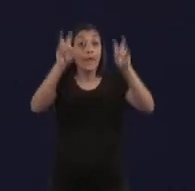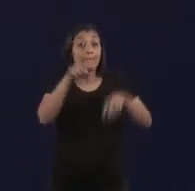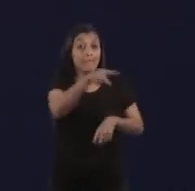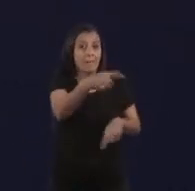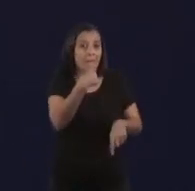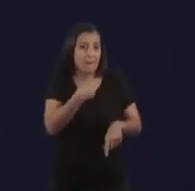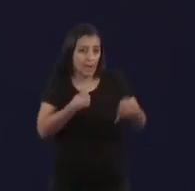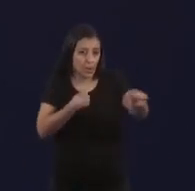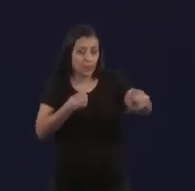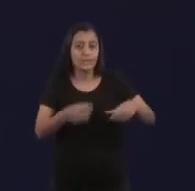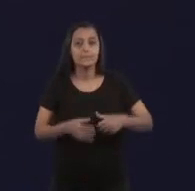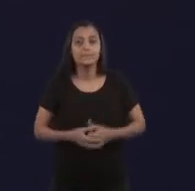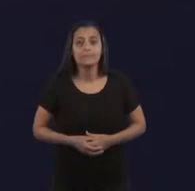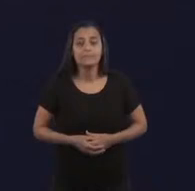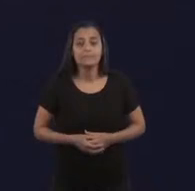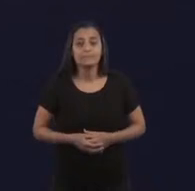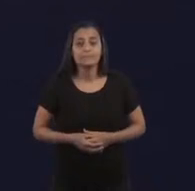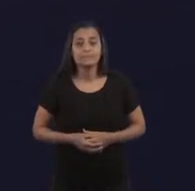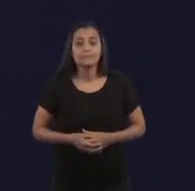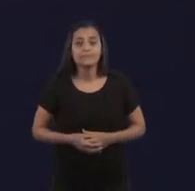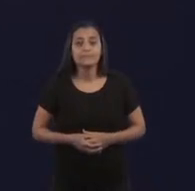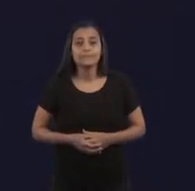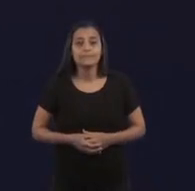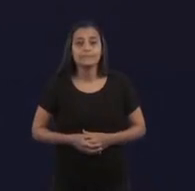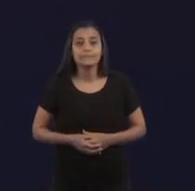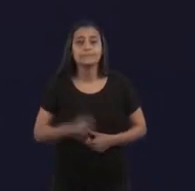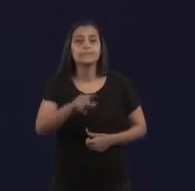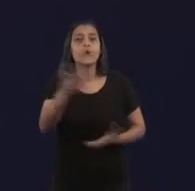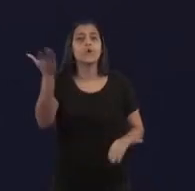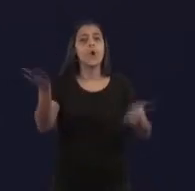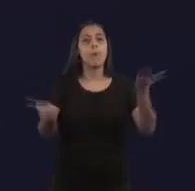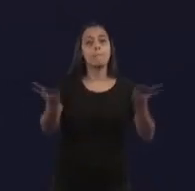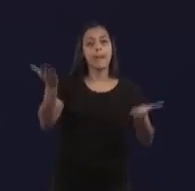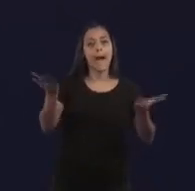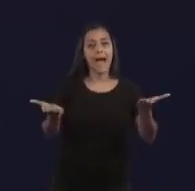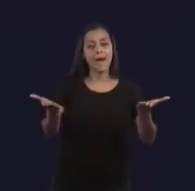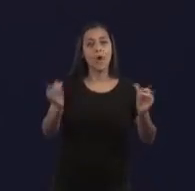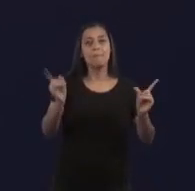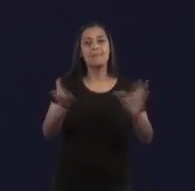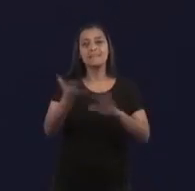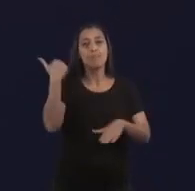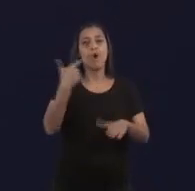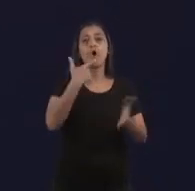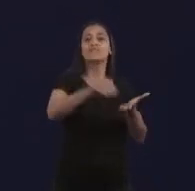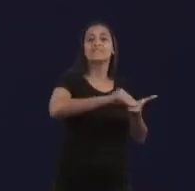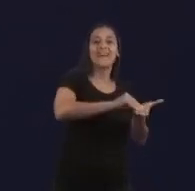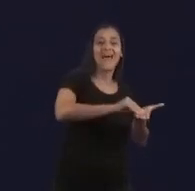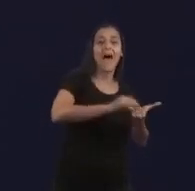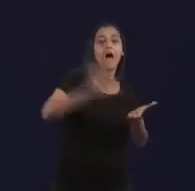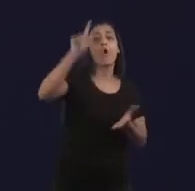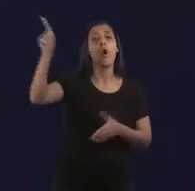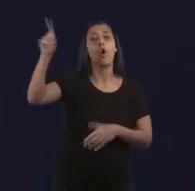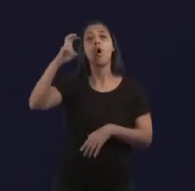esta cuestión de comparar lo que pasó en el Senado con lo que pasó en